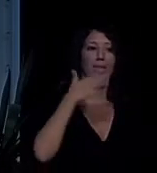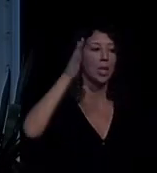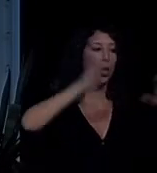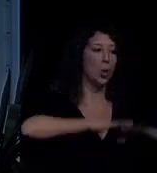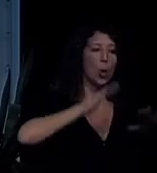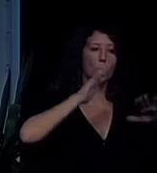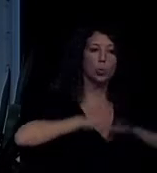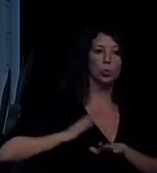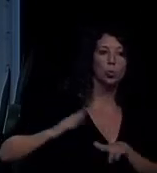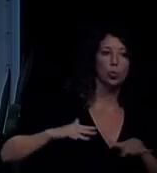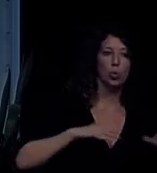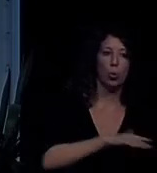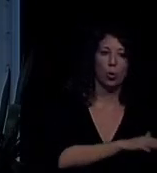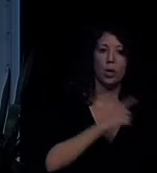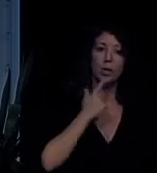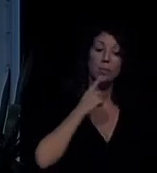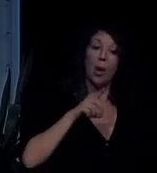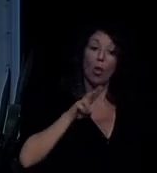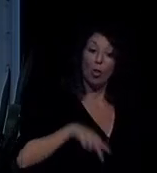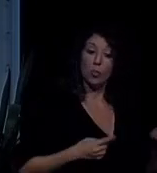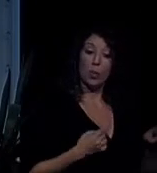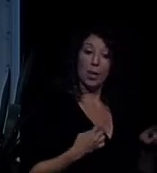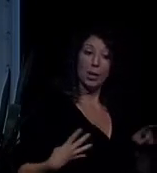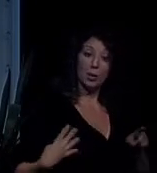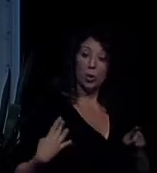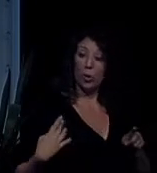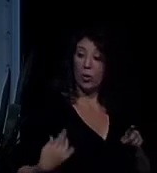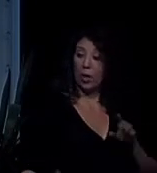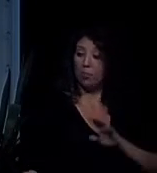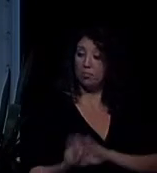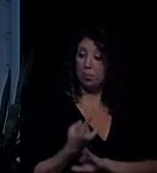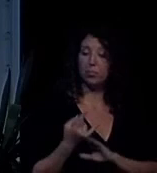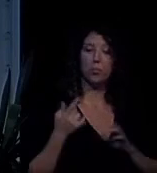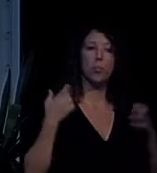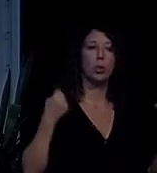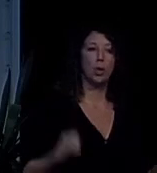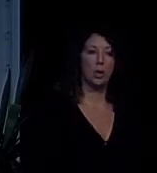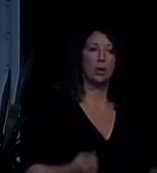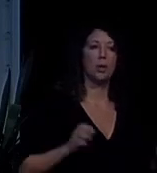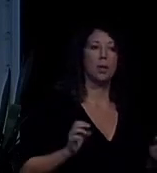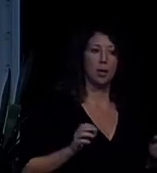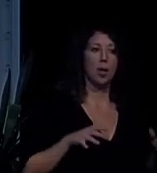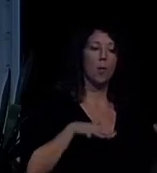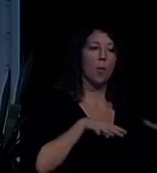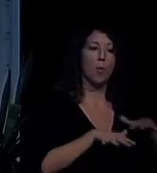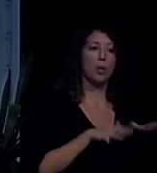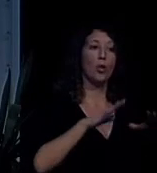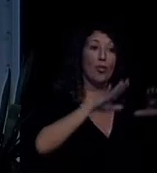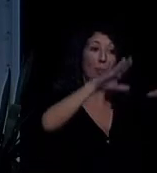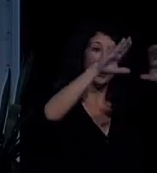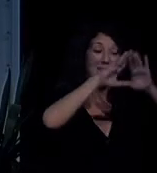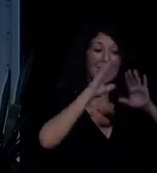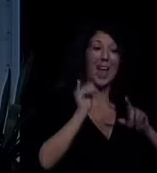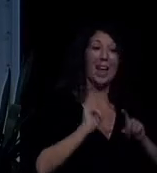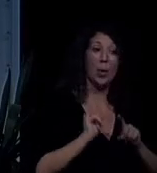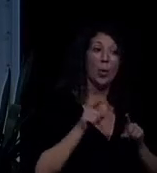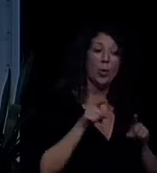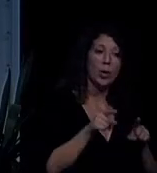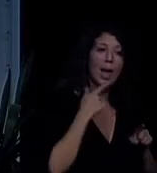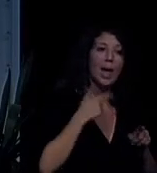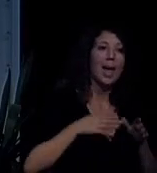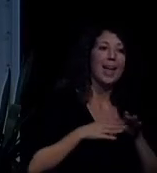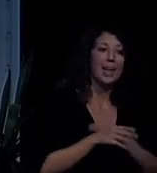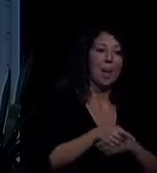mí este momento que se produce en el 2014 me parece especialmente potente, ¿no? Es un momento en el que el movimiento feminista de Iruña entra en la